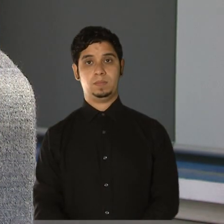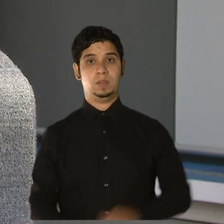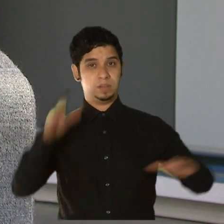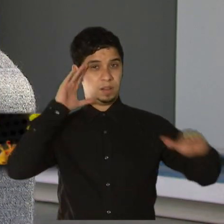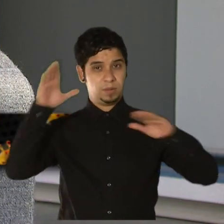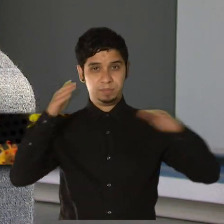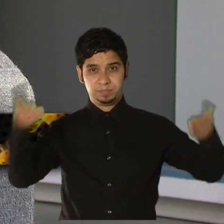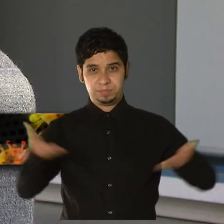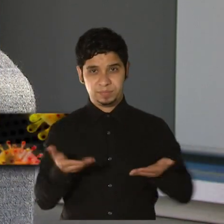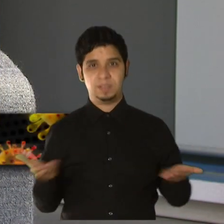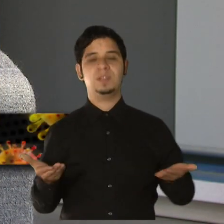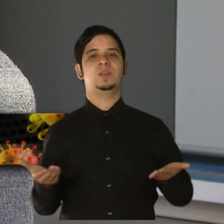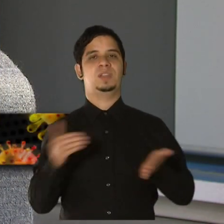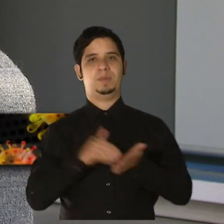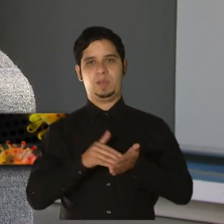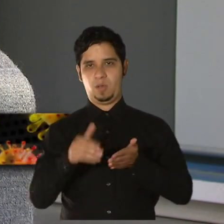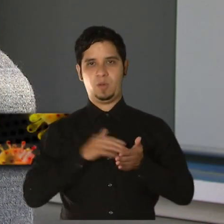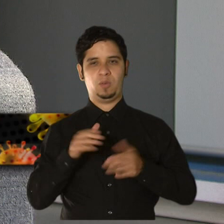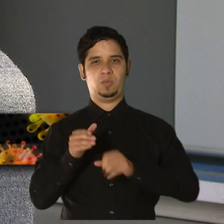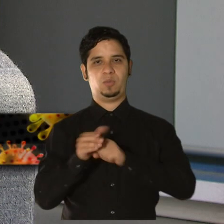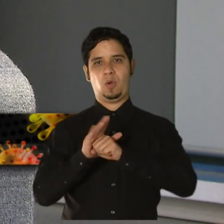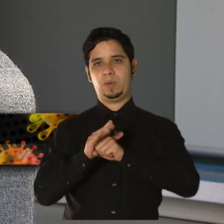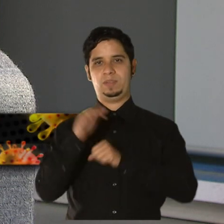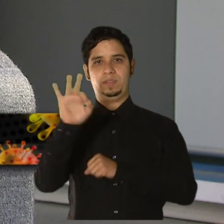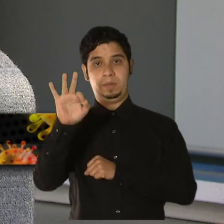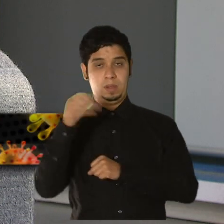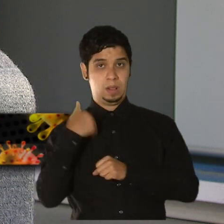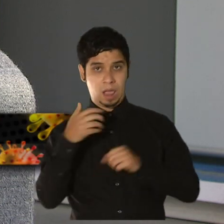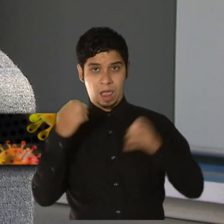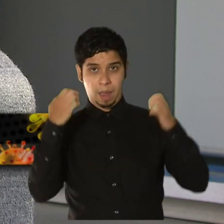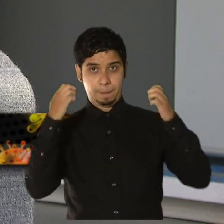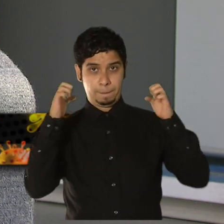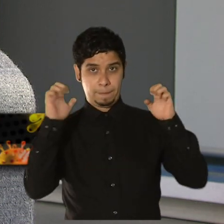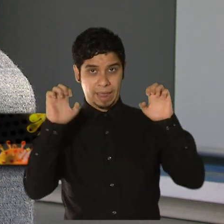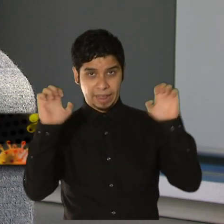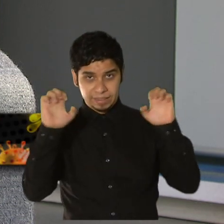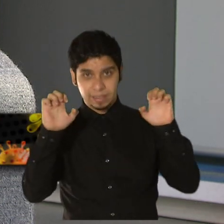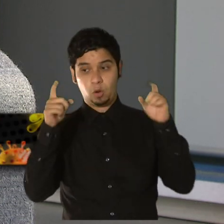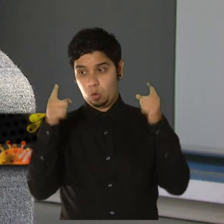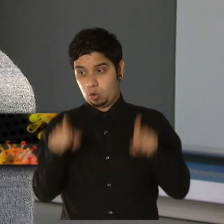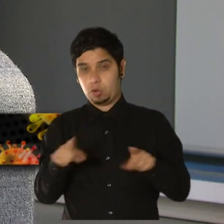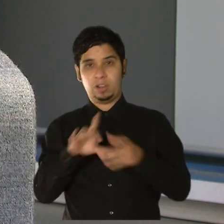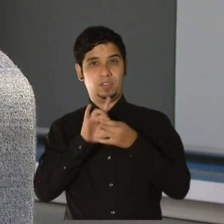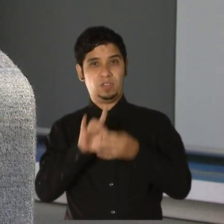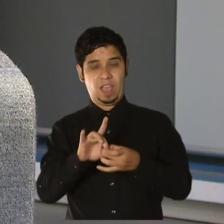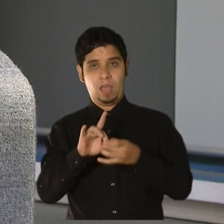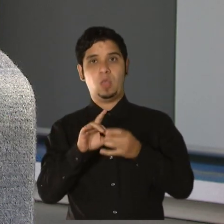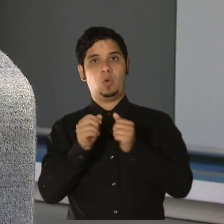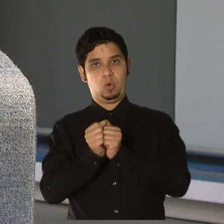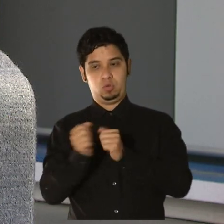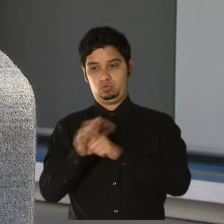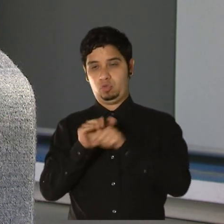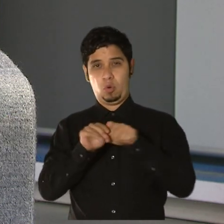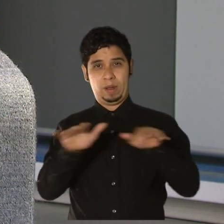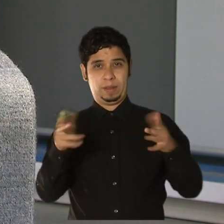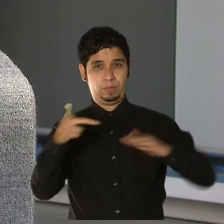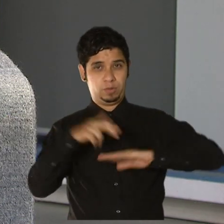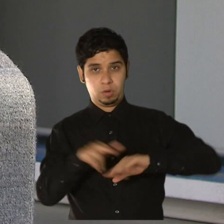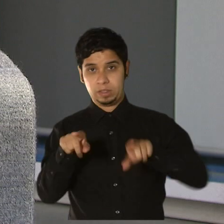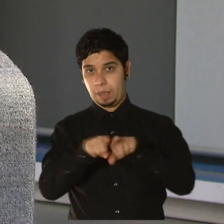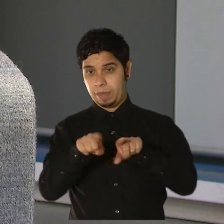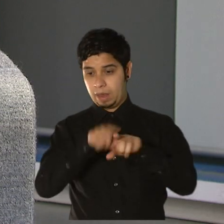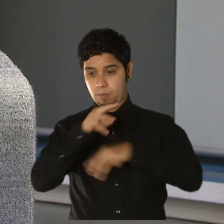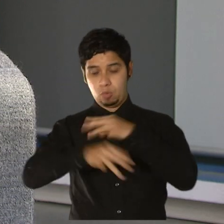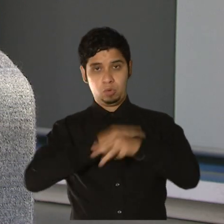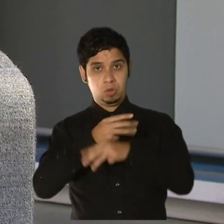Saludos y bienvenidos a Salud COVID-19, la emergencia provocada por la pandemia del COVID-19 en Puerto Rico y el